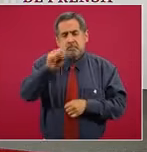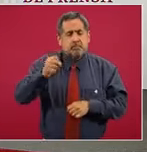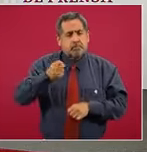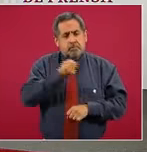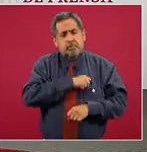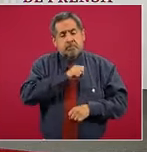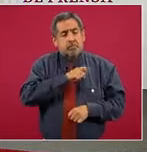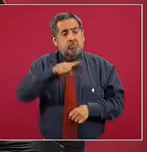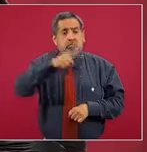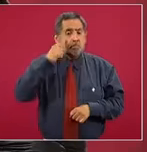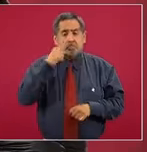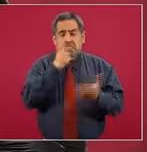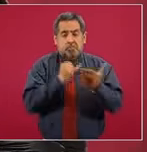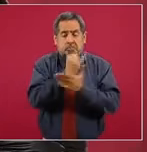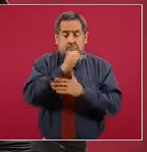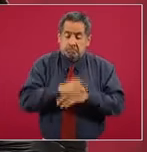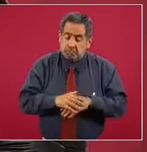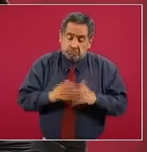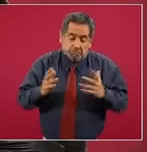toman esta decisión